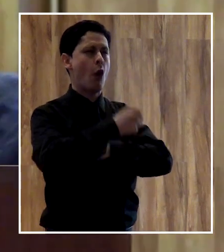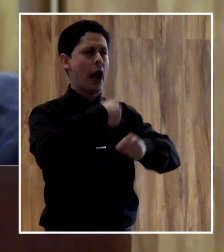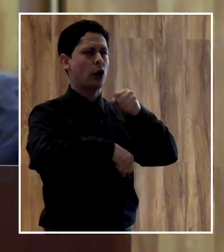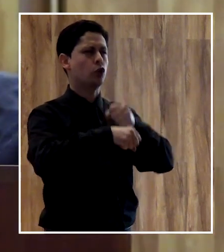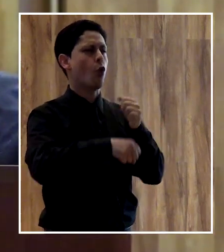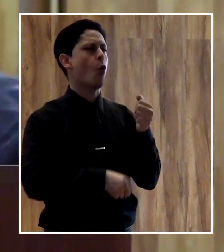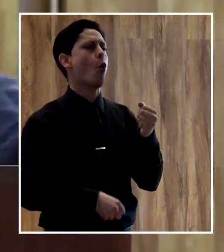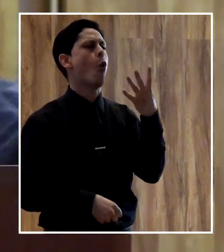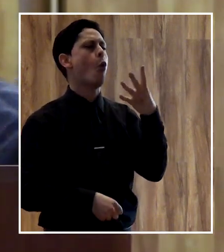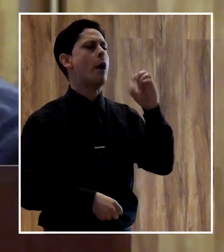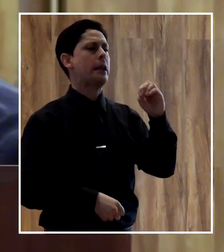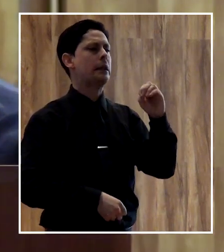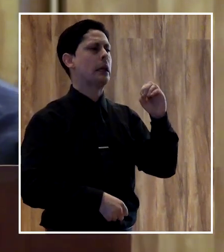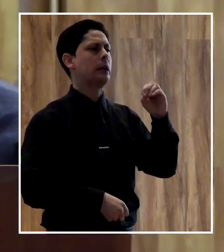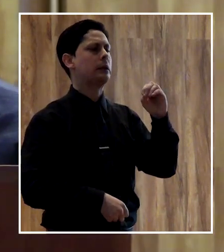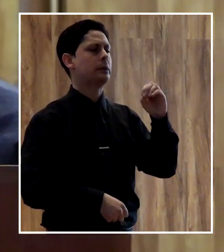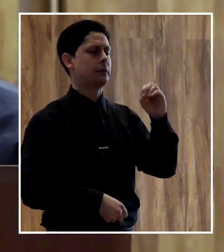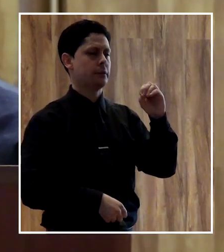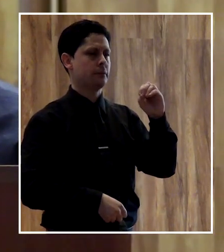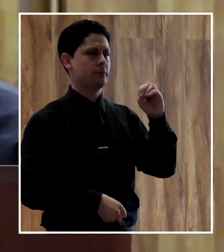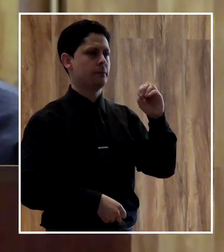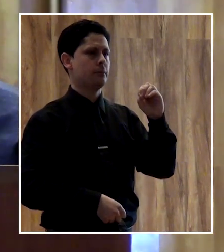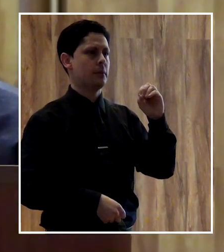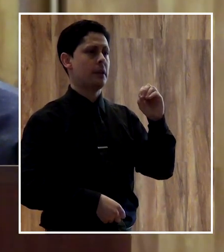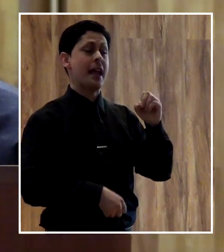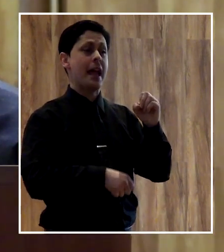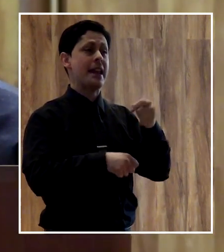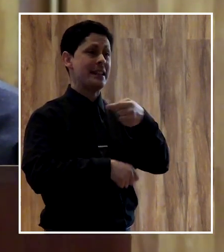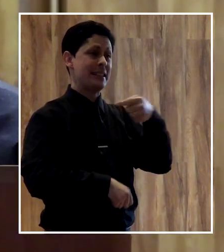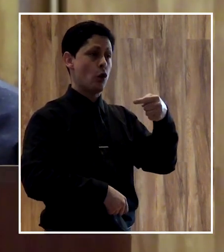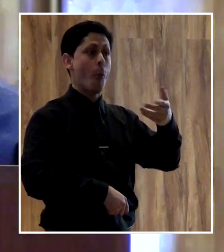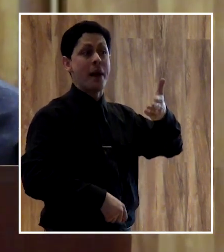de 1940 del siglo pasado,